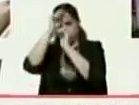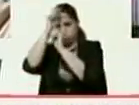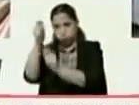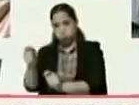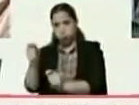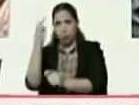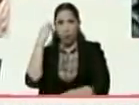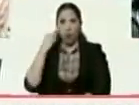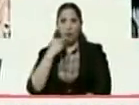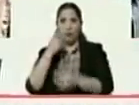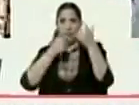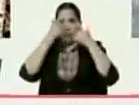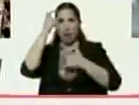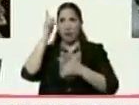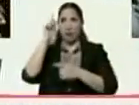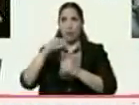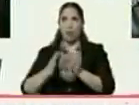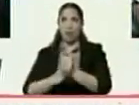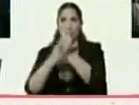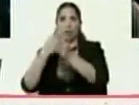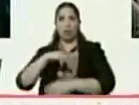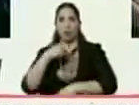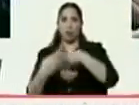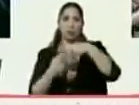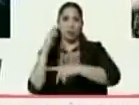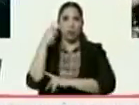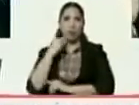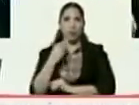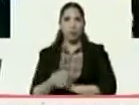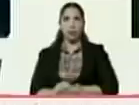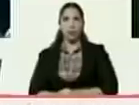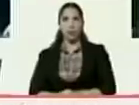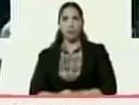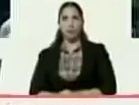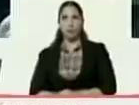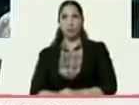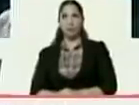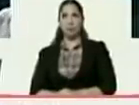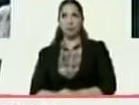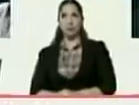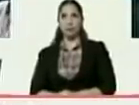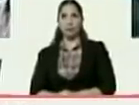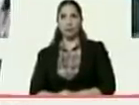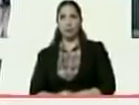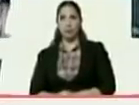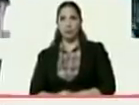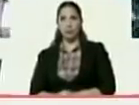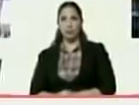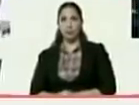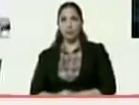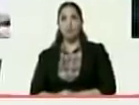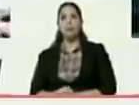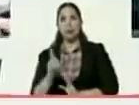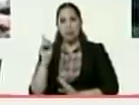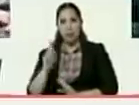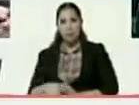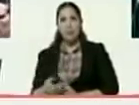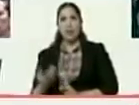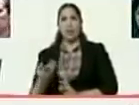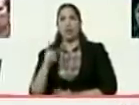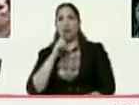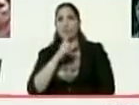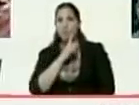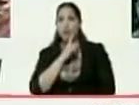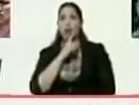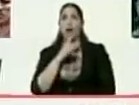los mártires de nuestra revolución bolivariana, que nos encomendemos a los caídos ante los